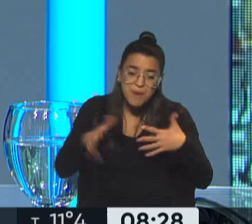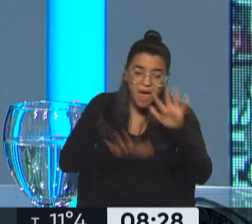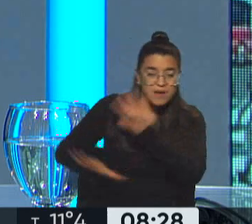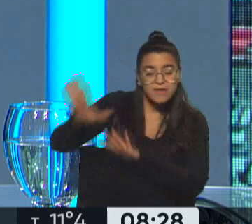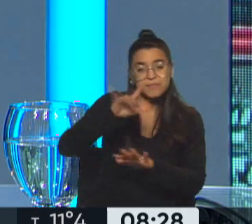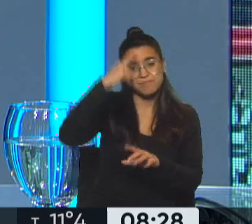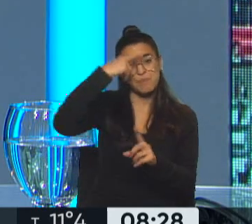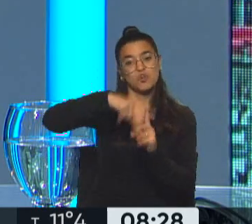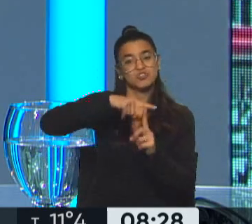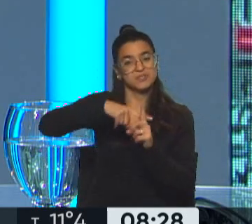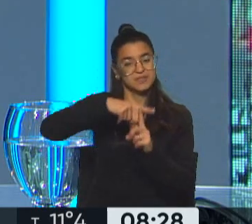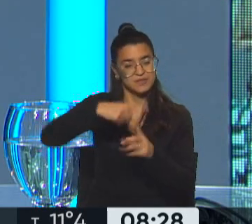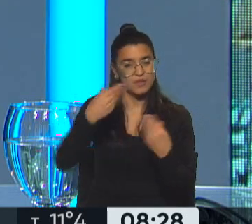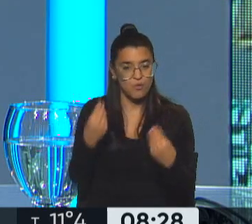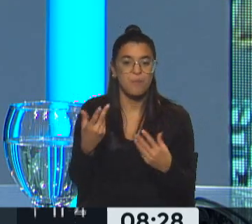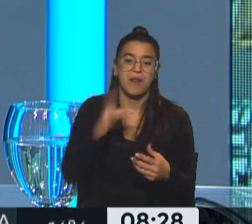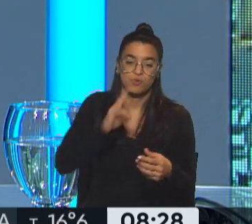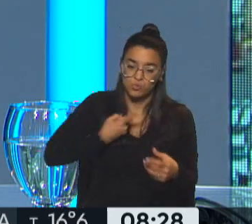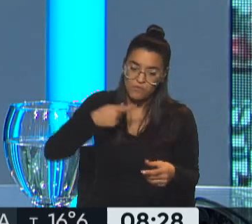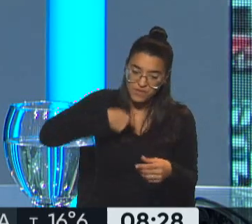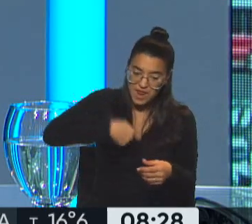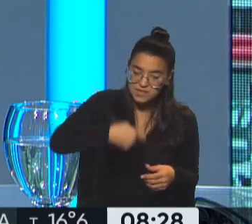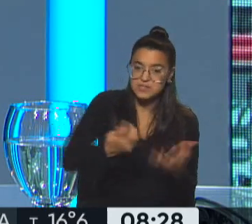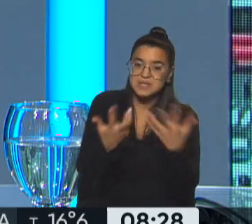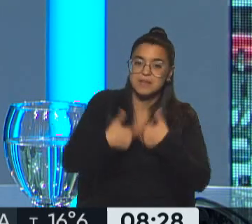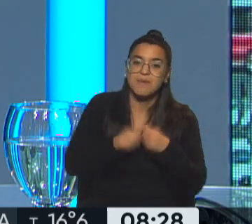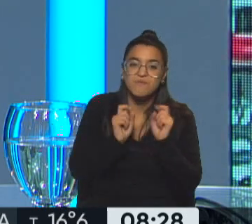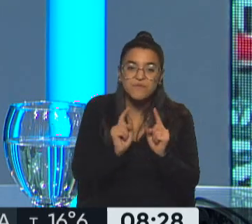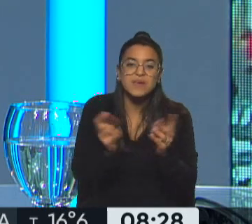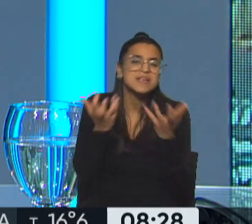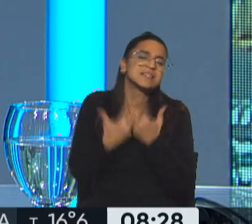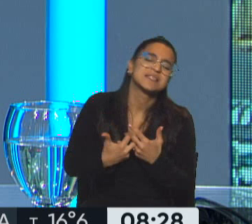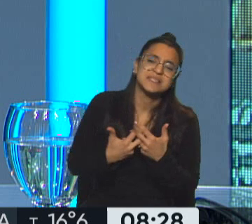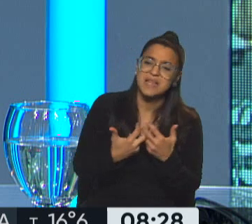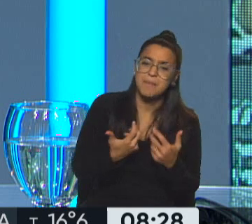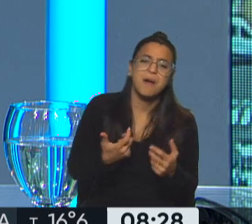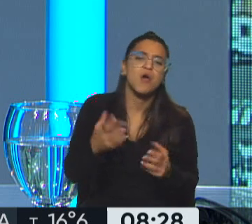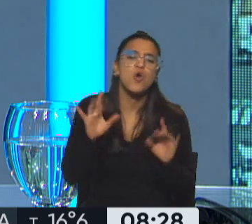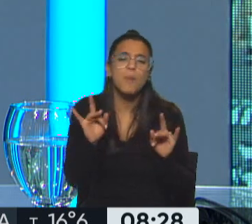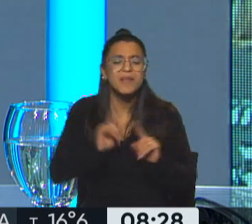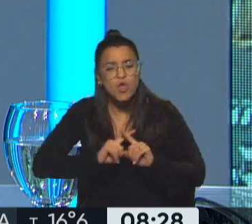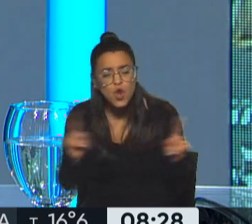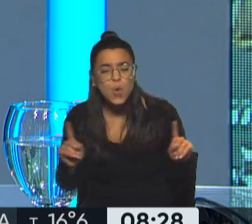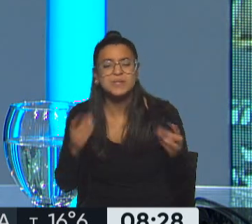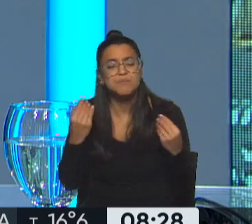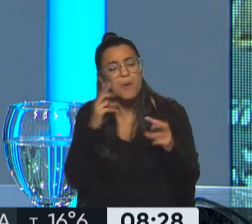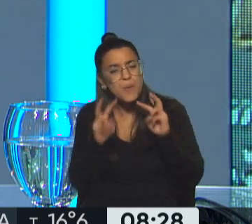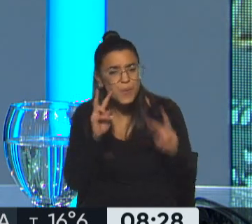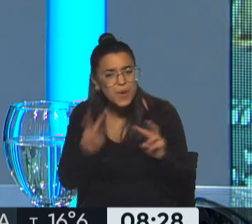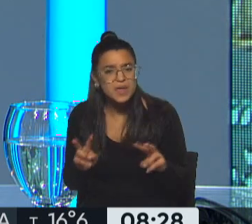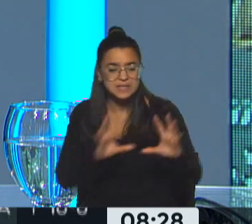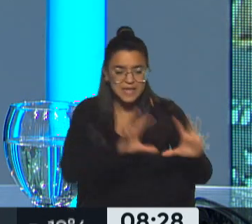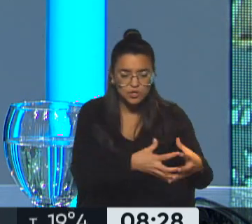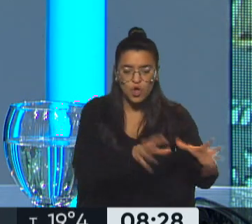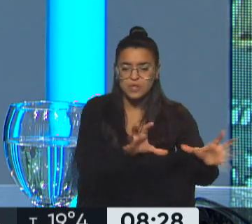positivo de esa autofinanciación, de sostener el sistema. El sistema no es tan complicado cuando uno lo empieza a ver sector